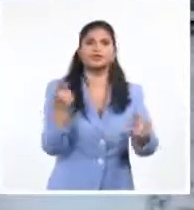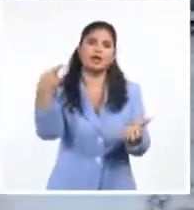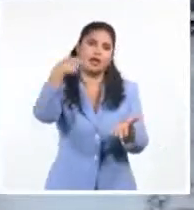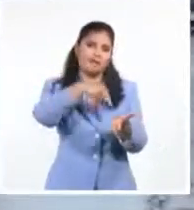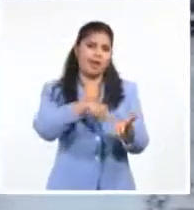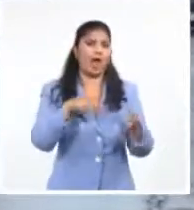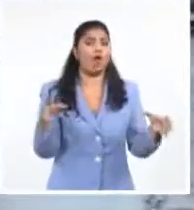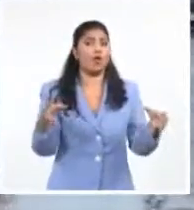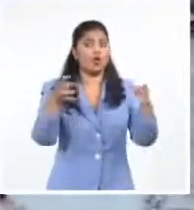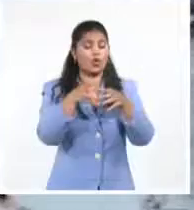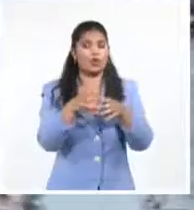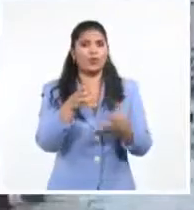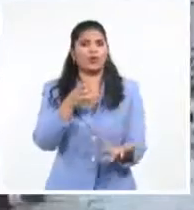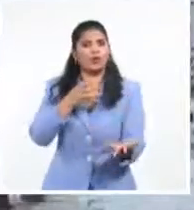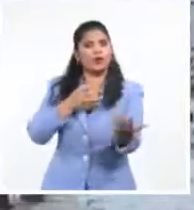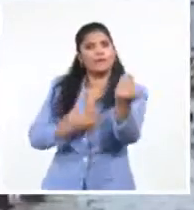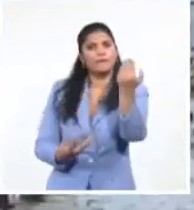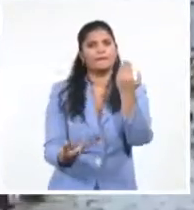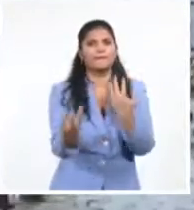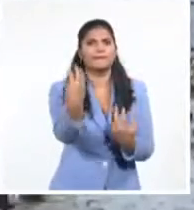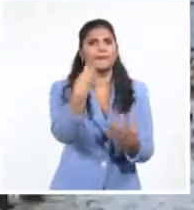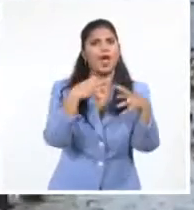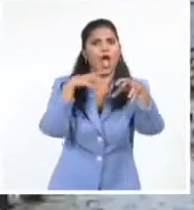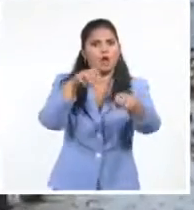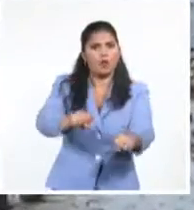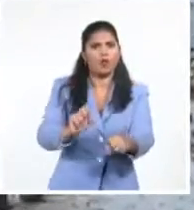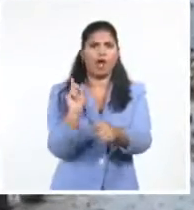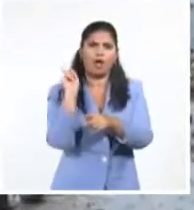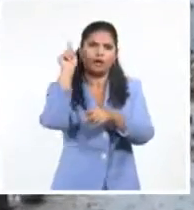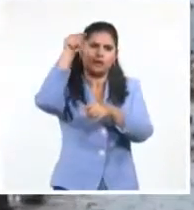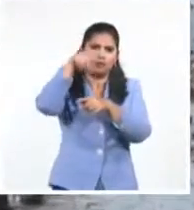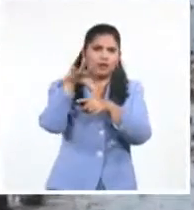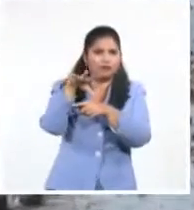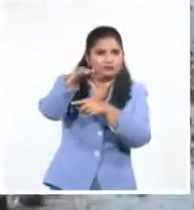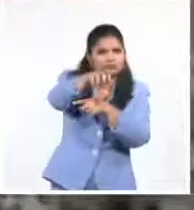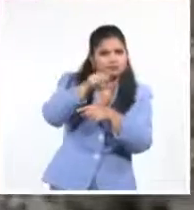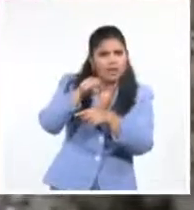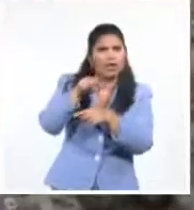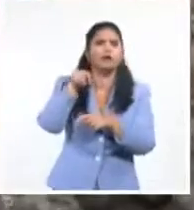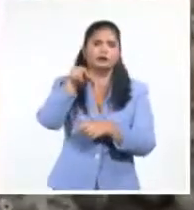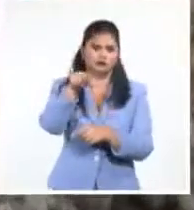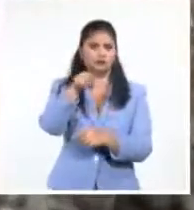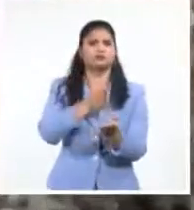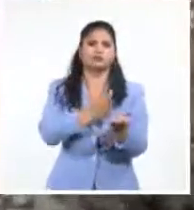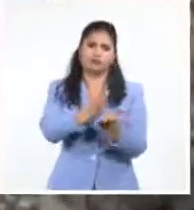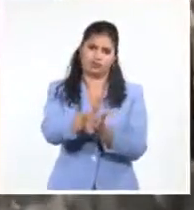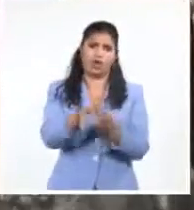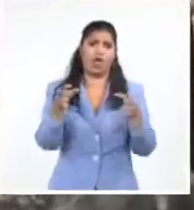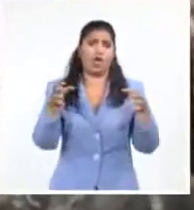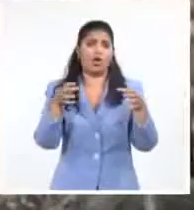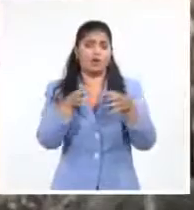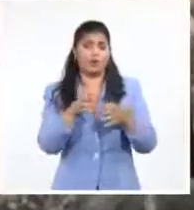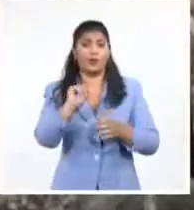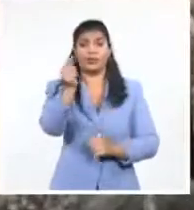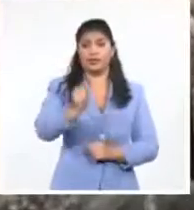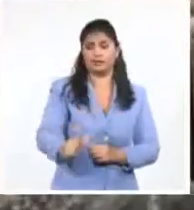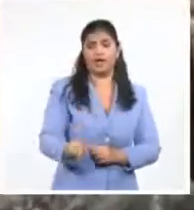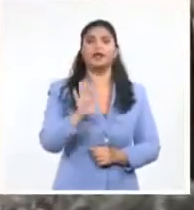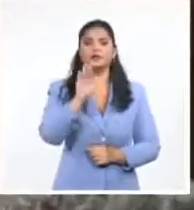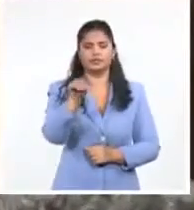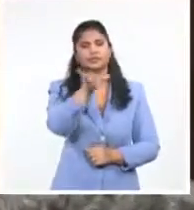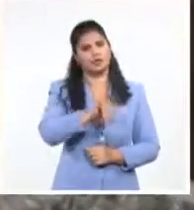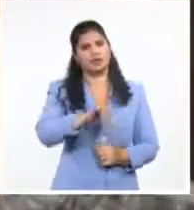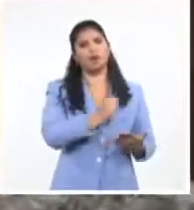respuesta inmediata de la Comunidad de Madrid en auxilio. La Protección Civil italiana ya ha proporcionado su disponibilidad para contribuir a los